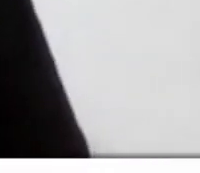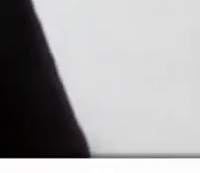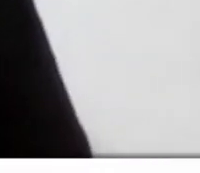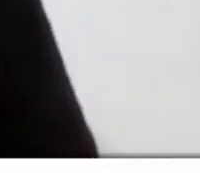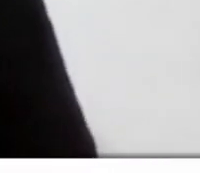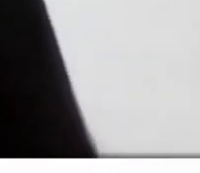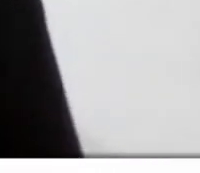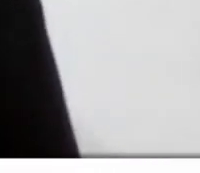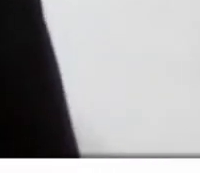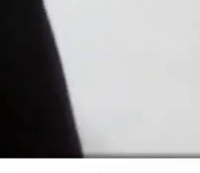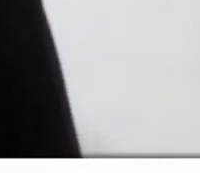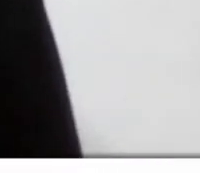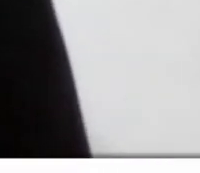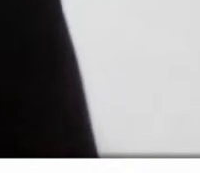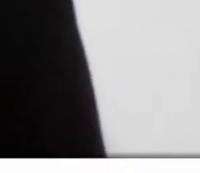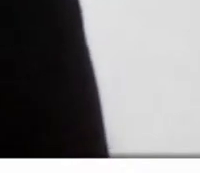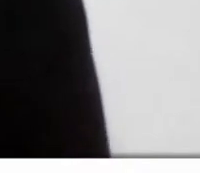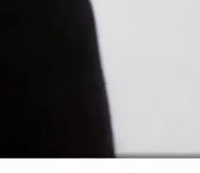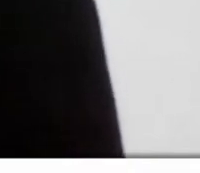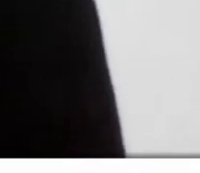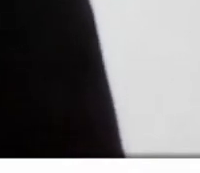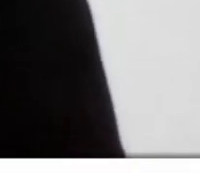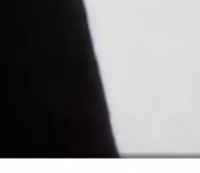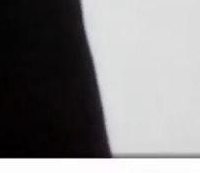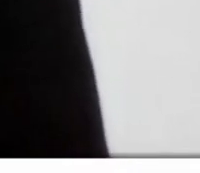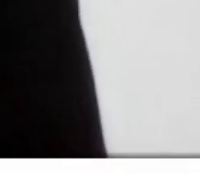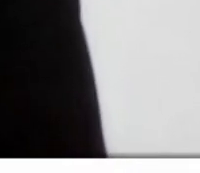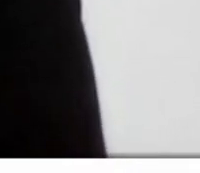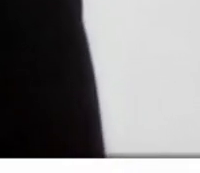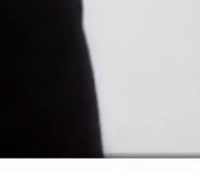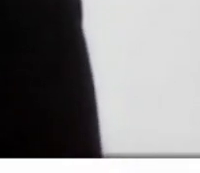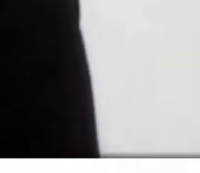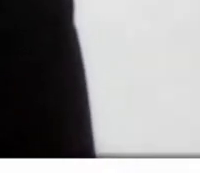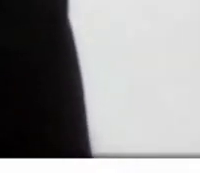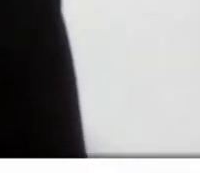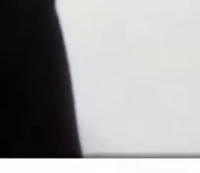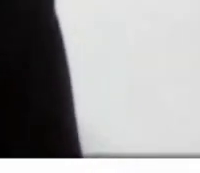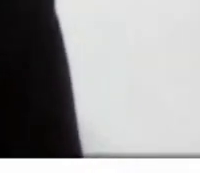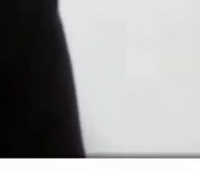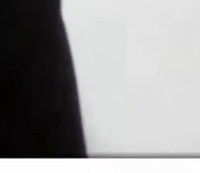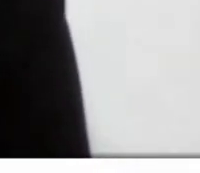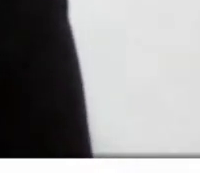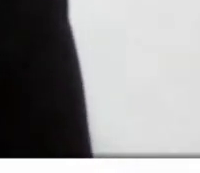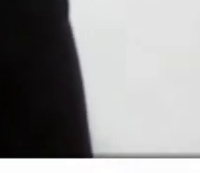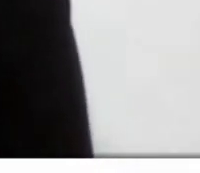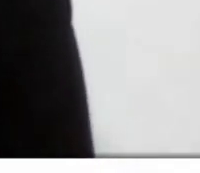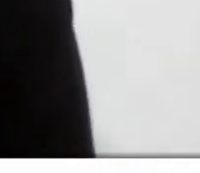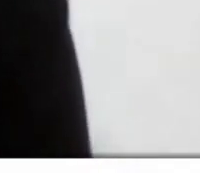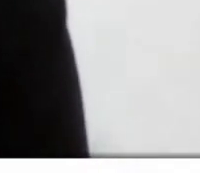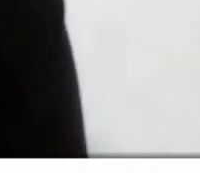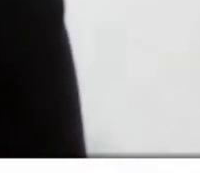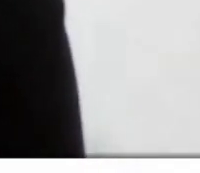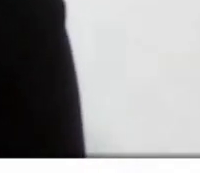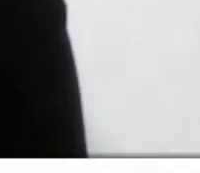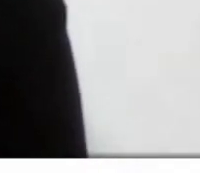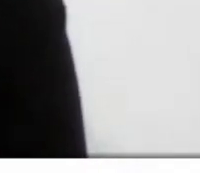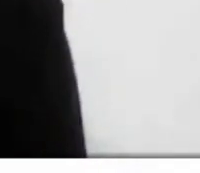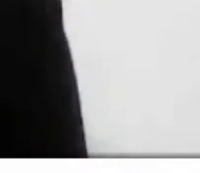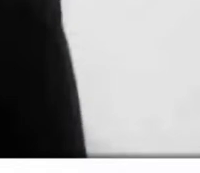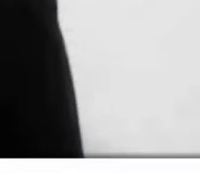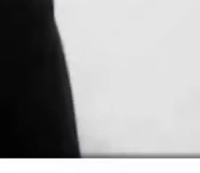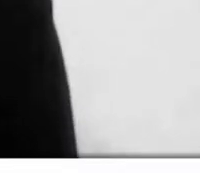sanitario, sino el económico. Todos estamos viviendo las